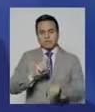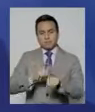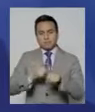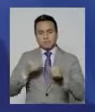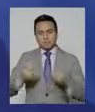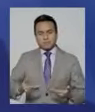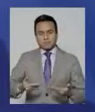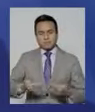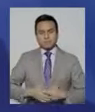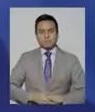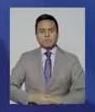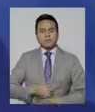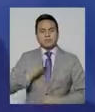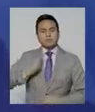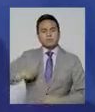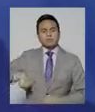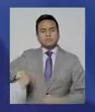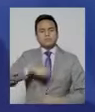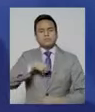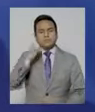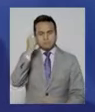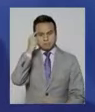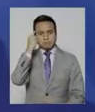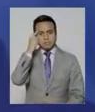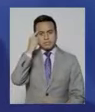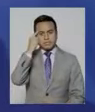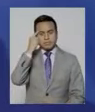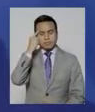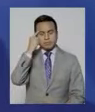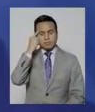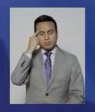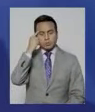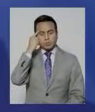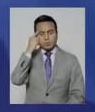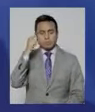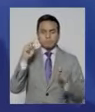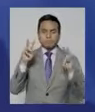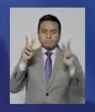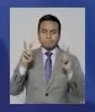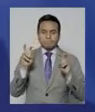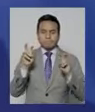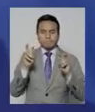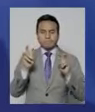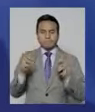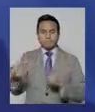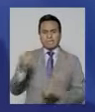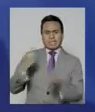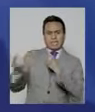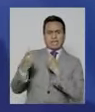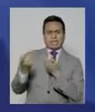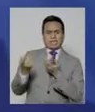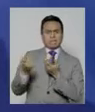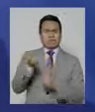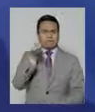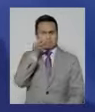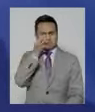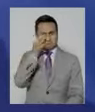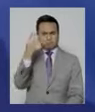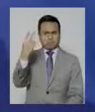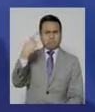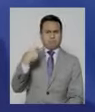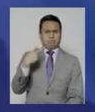minuto. Nosotros pensamos obviamente que ninguna de esos ataques o de esas